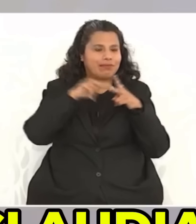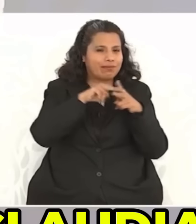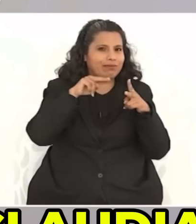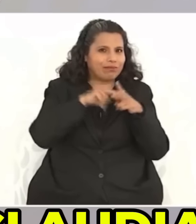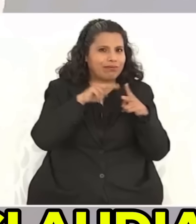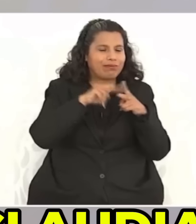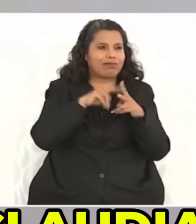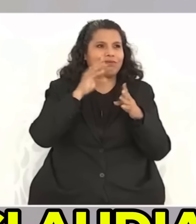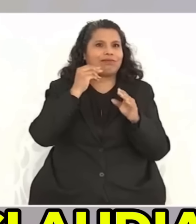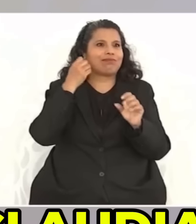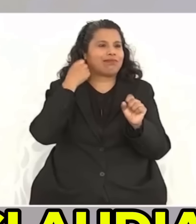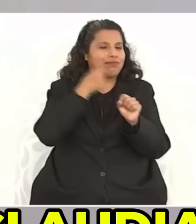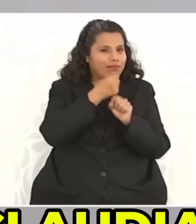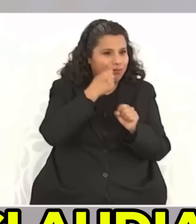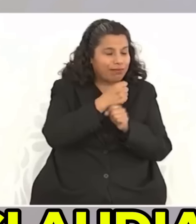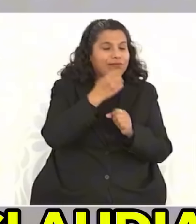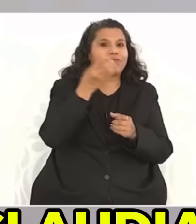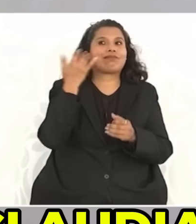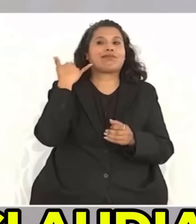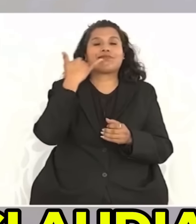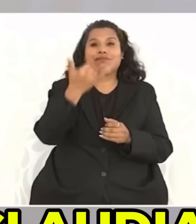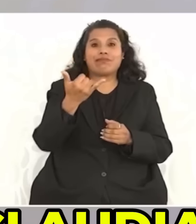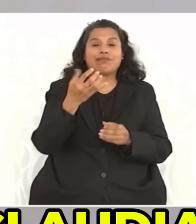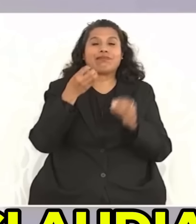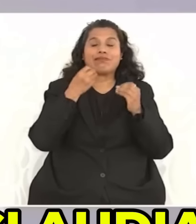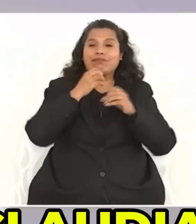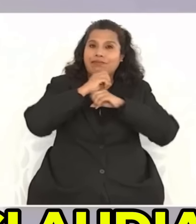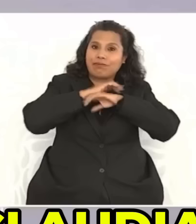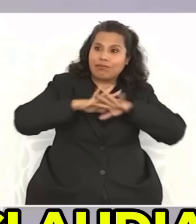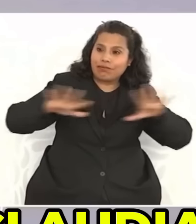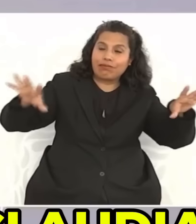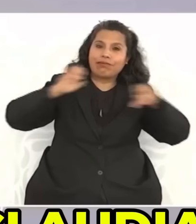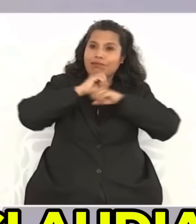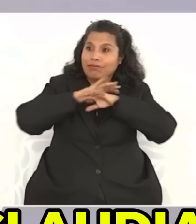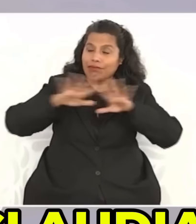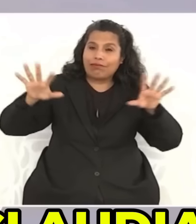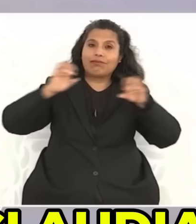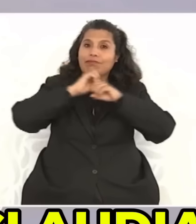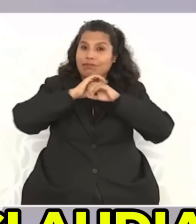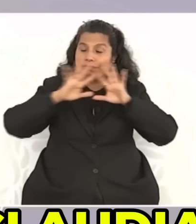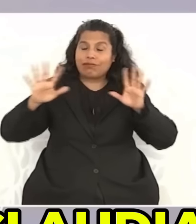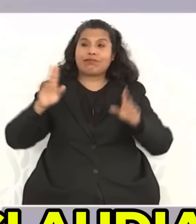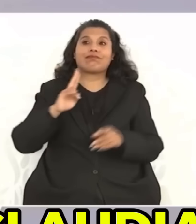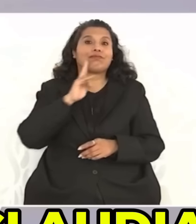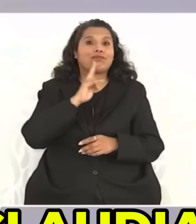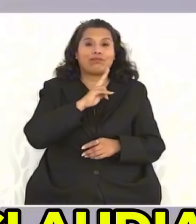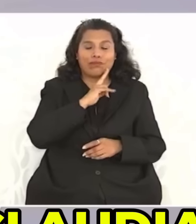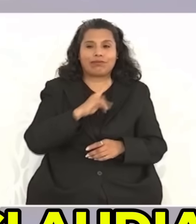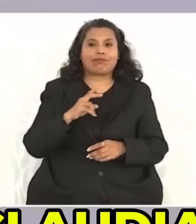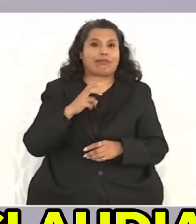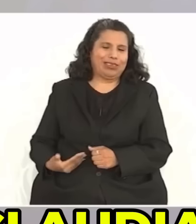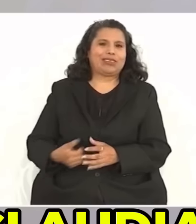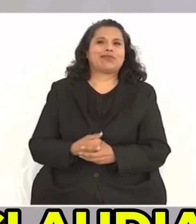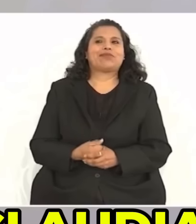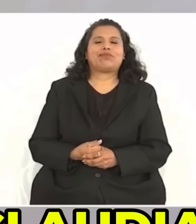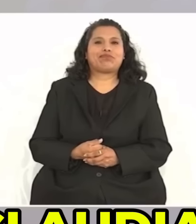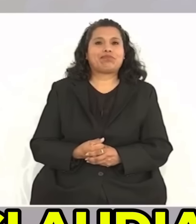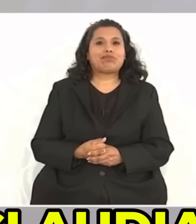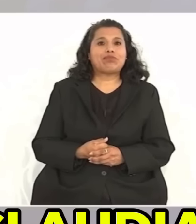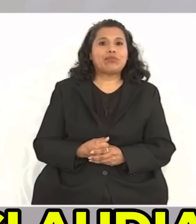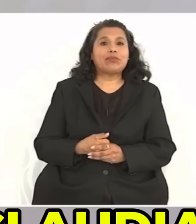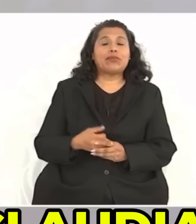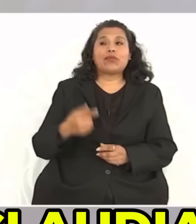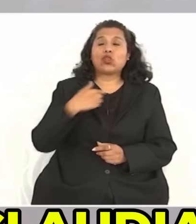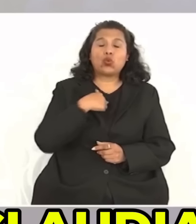Se llenan los medios de comunicación dando estas noticias. Dije